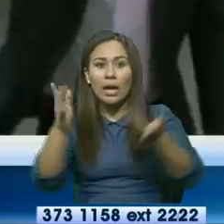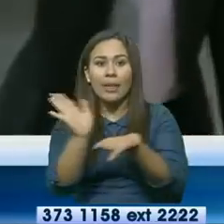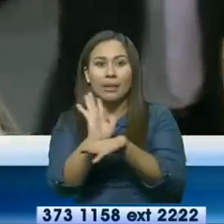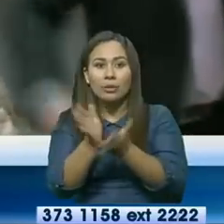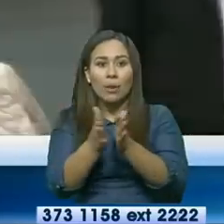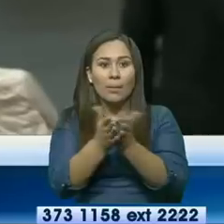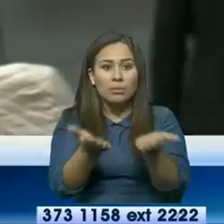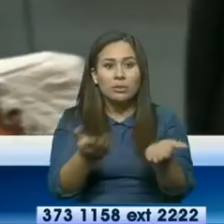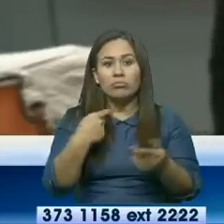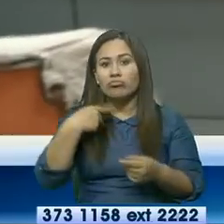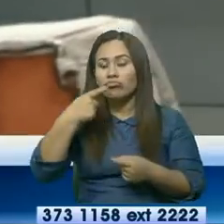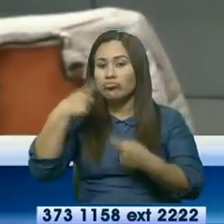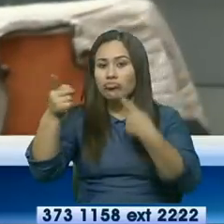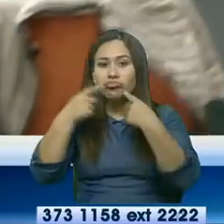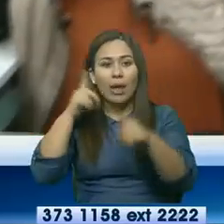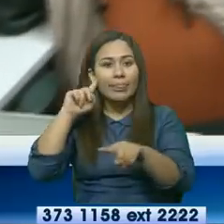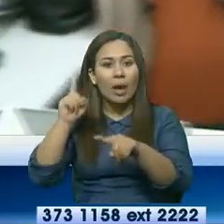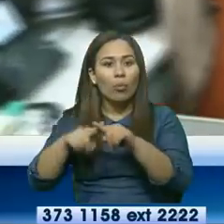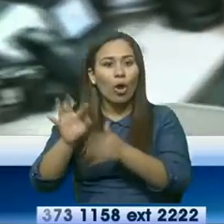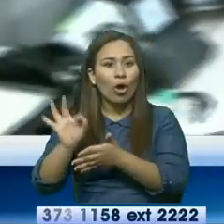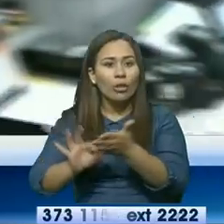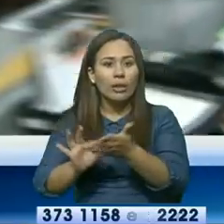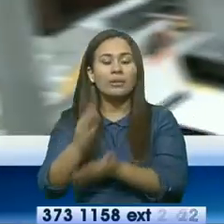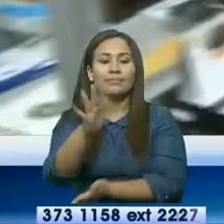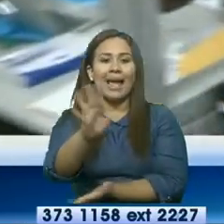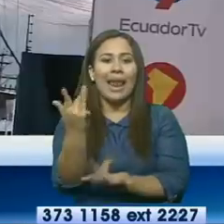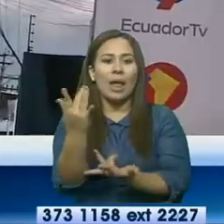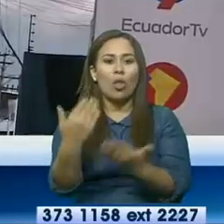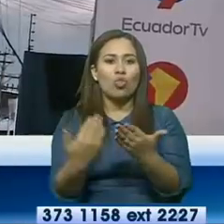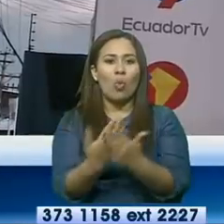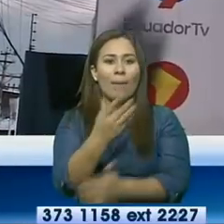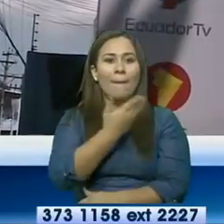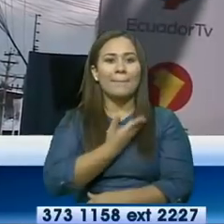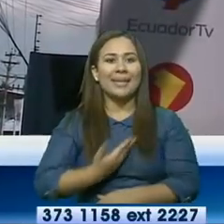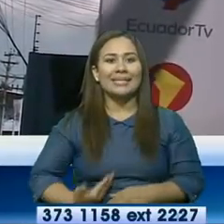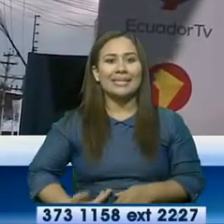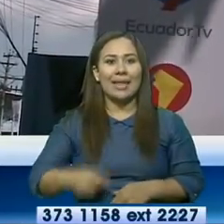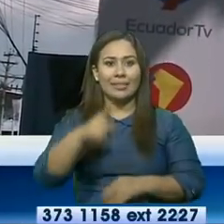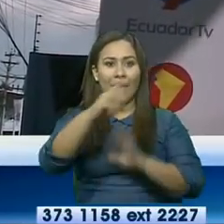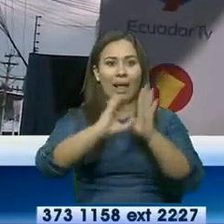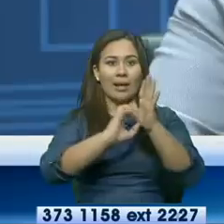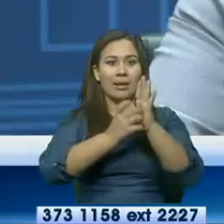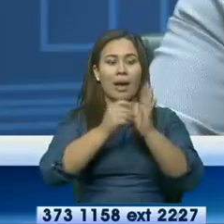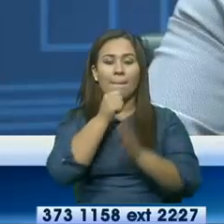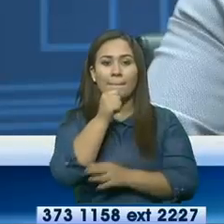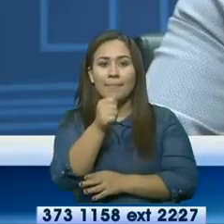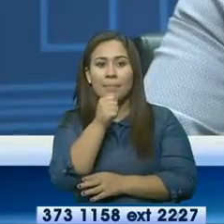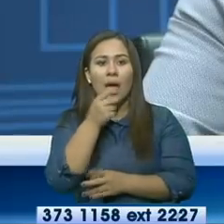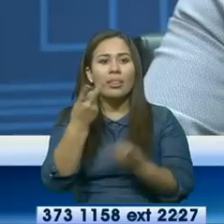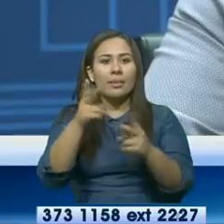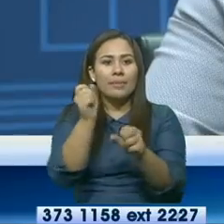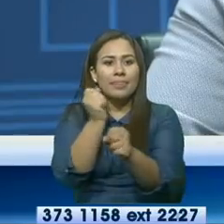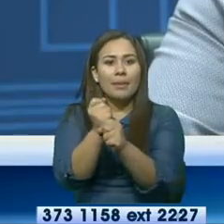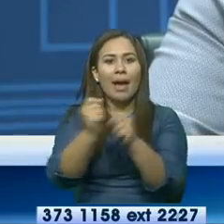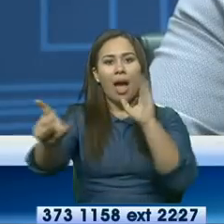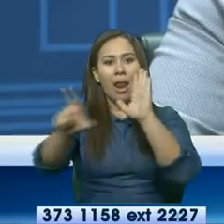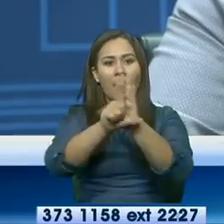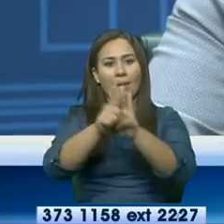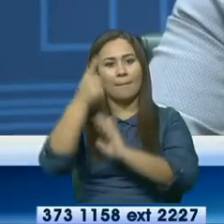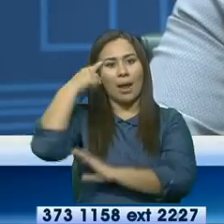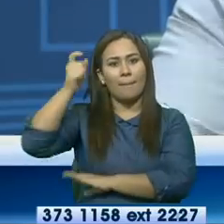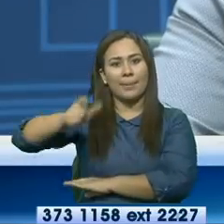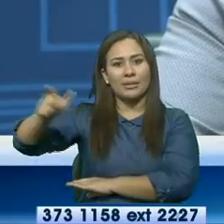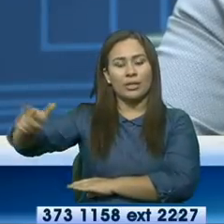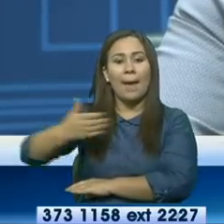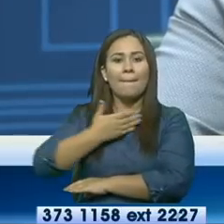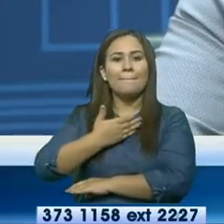tiene previsto que en los próximos días se elija el nuevo presidente de los medios públicos y añadió que se trabaja también en una ley para ellos los medios